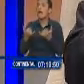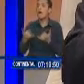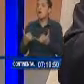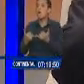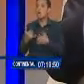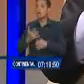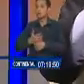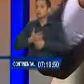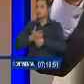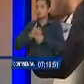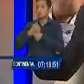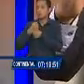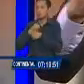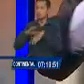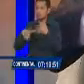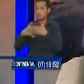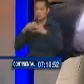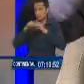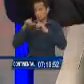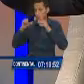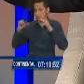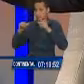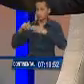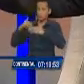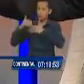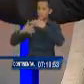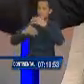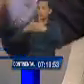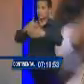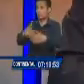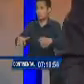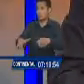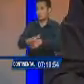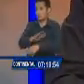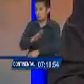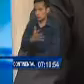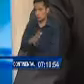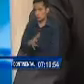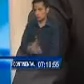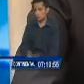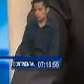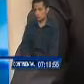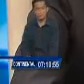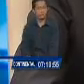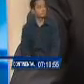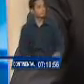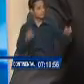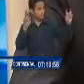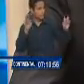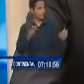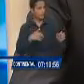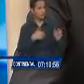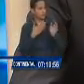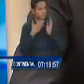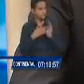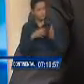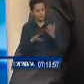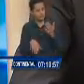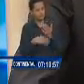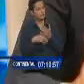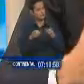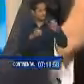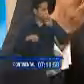asegurar, conforme a los cálculos actuariales, que no llegue a producirse ese hueco. Ahora, el tema pasa por lo siguiente. Entonces, y aquí voy a poner otro ingrediente a